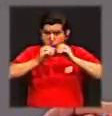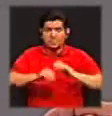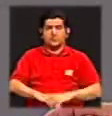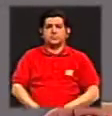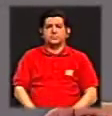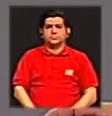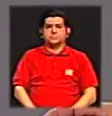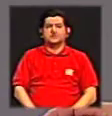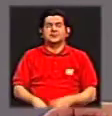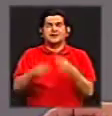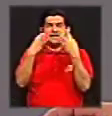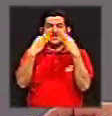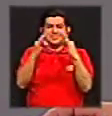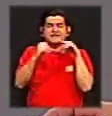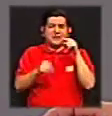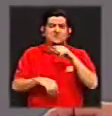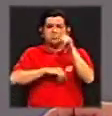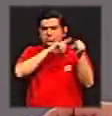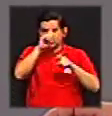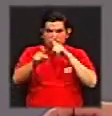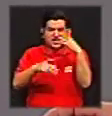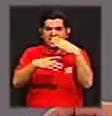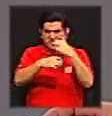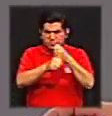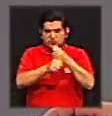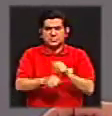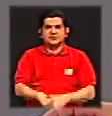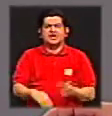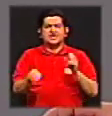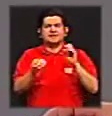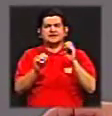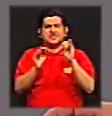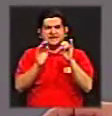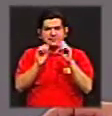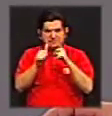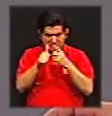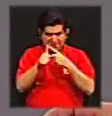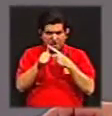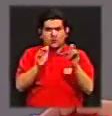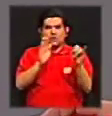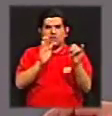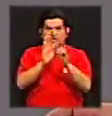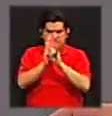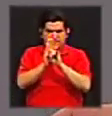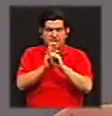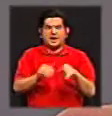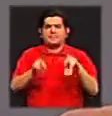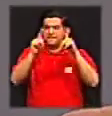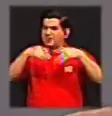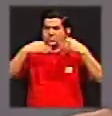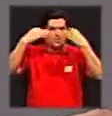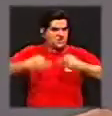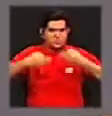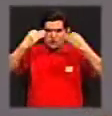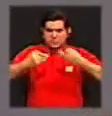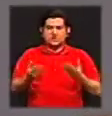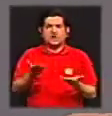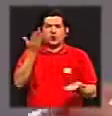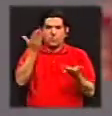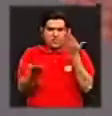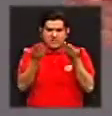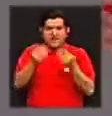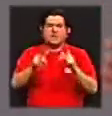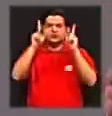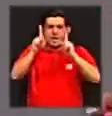que intentamos hacer en esta encuesta es identificar quiénes son los indecisos respecto a los que sí tienen